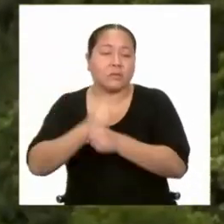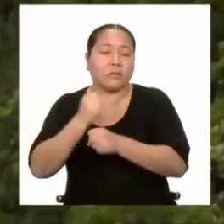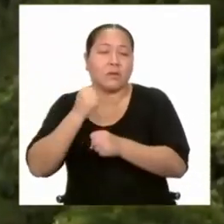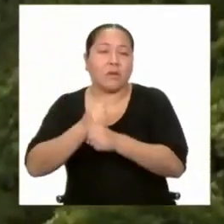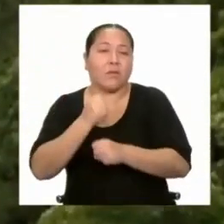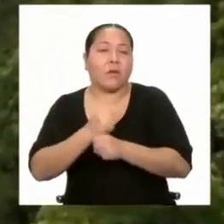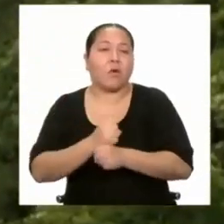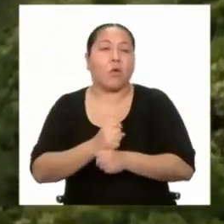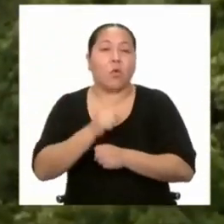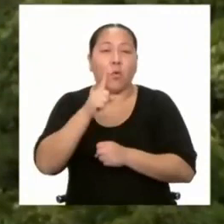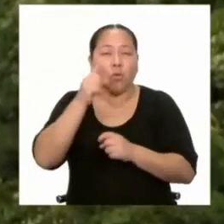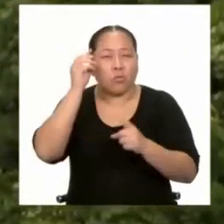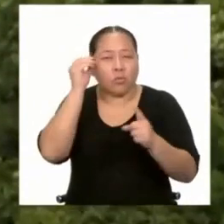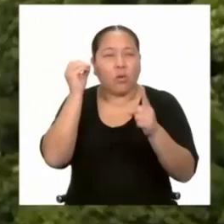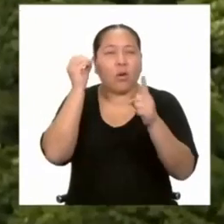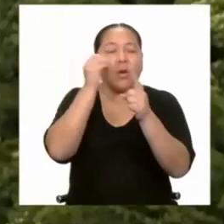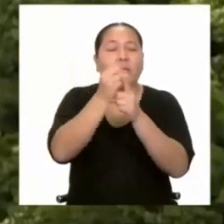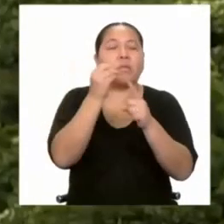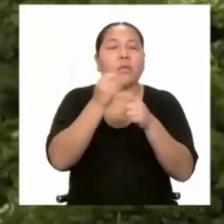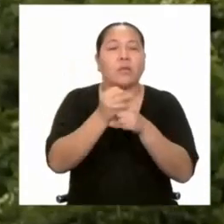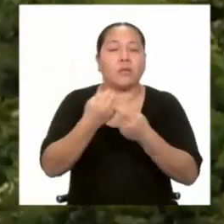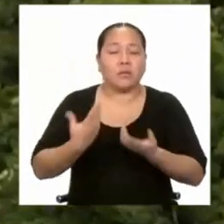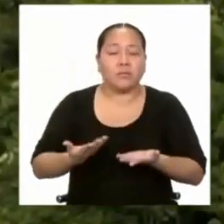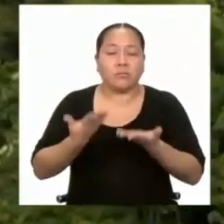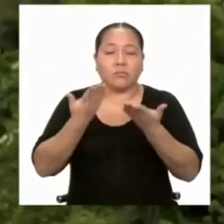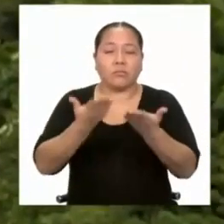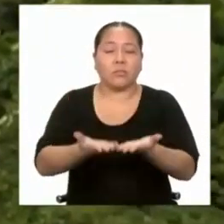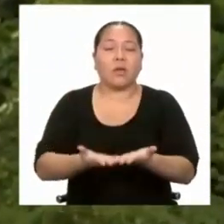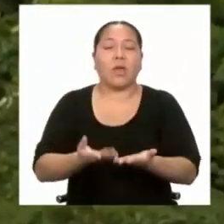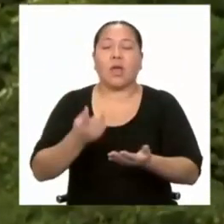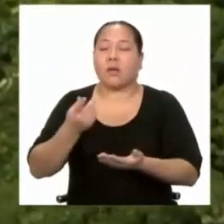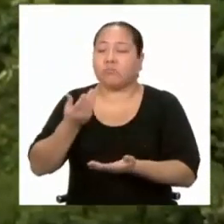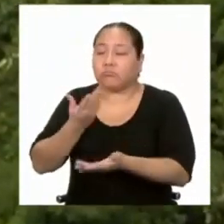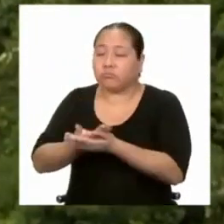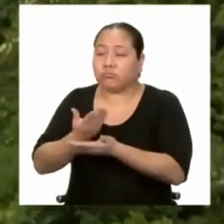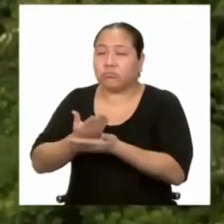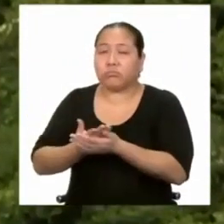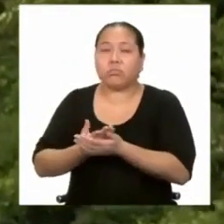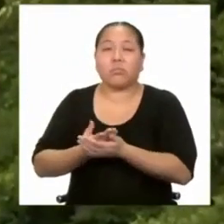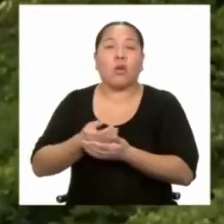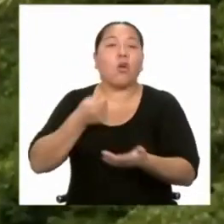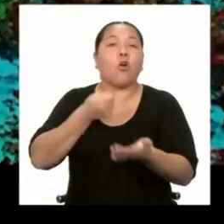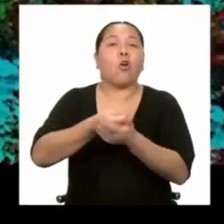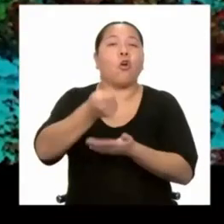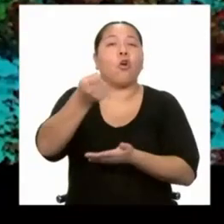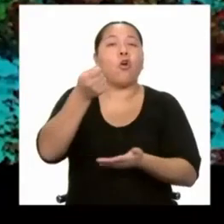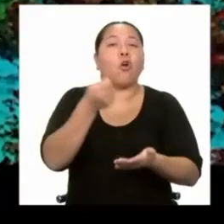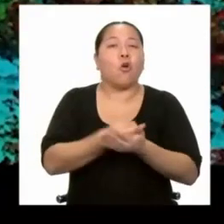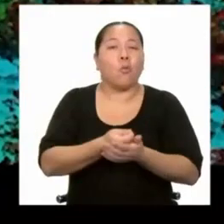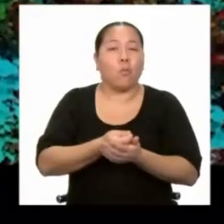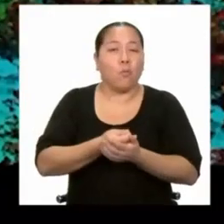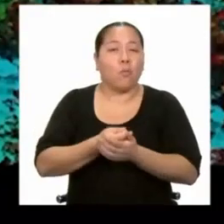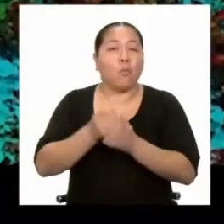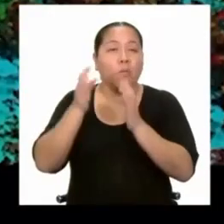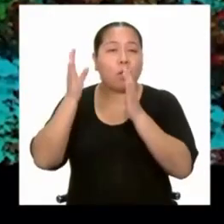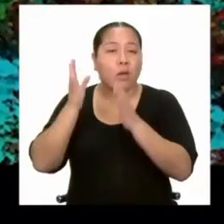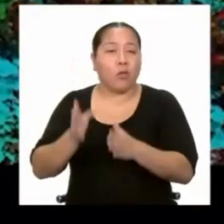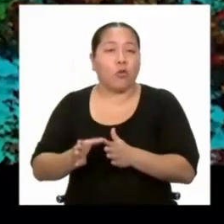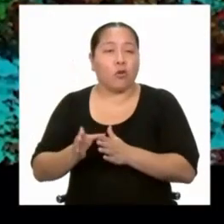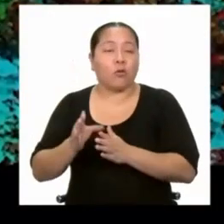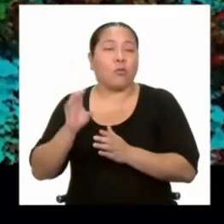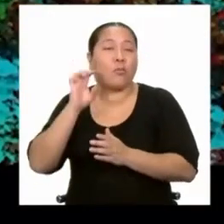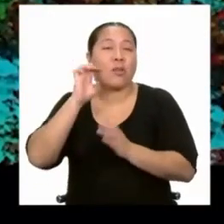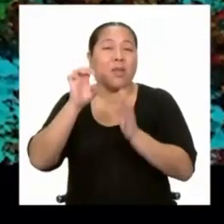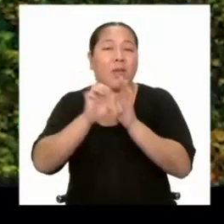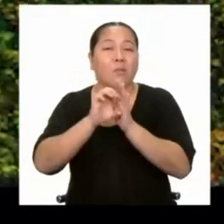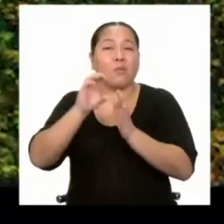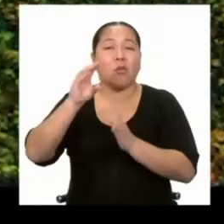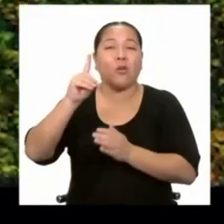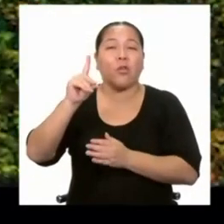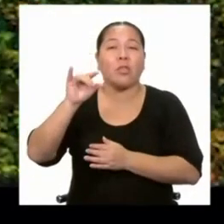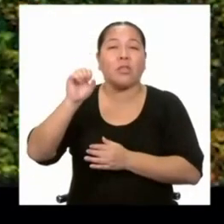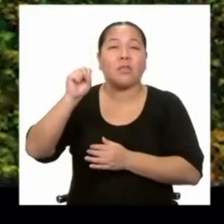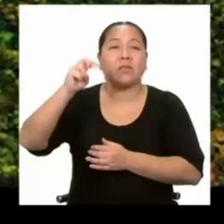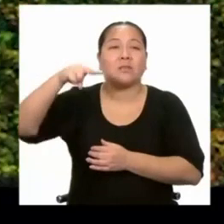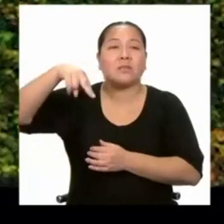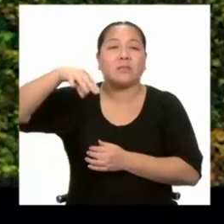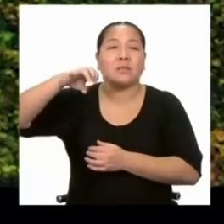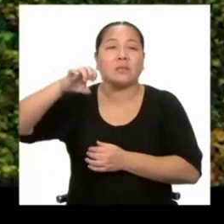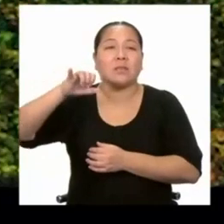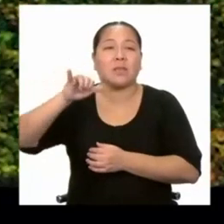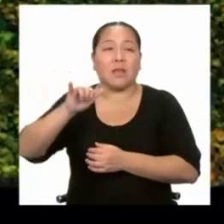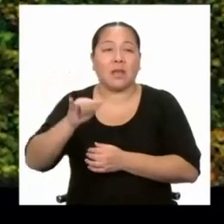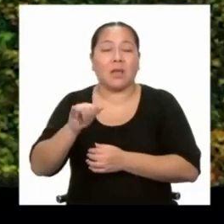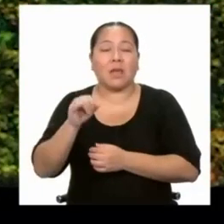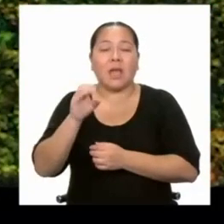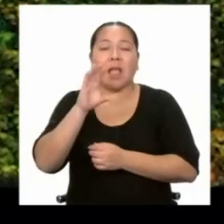Uno de los retos ha sido garantizarle a un comprador como Disney que el carbono almacenado por un bosque pueda ser medido